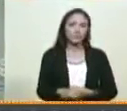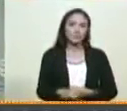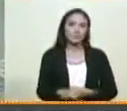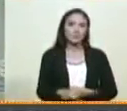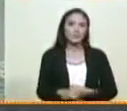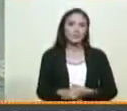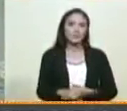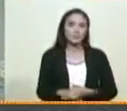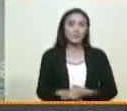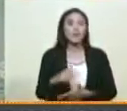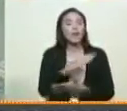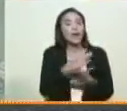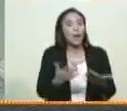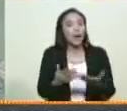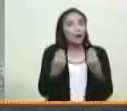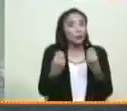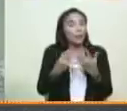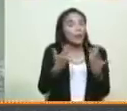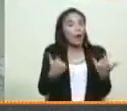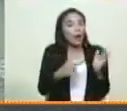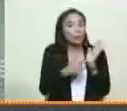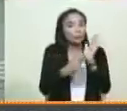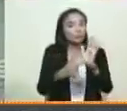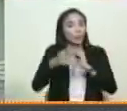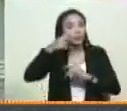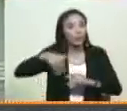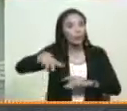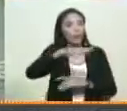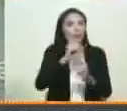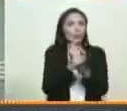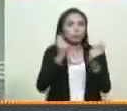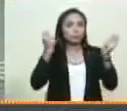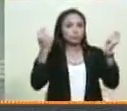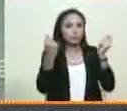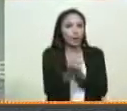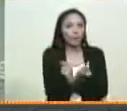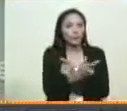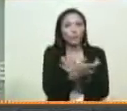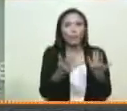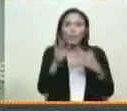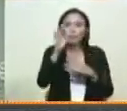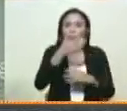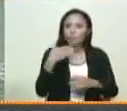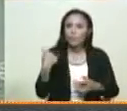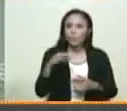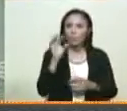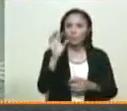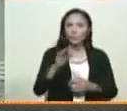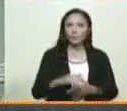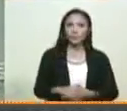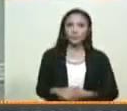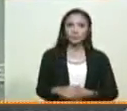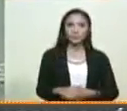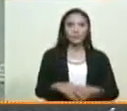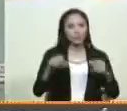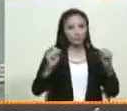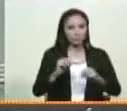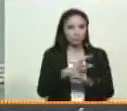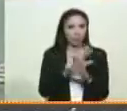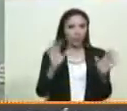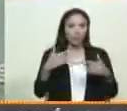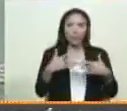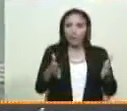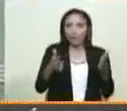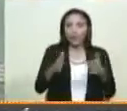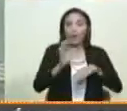Vamos a ganar porque el pueblo se merece un gran cambio para un gran destino. Vamos a ganar porque el pueblo